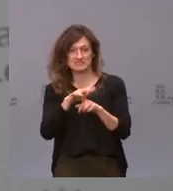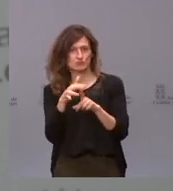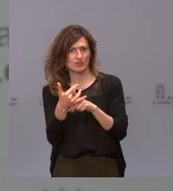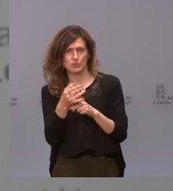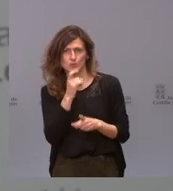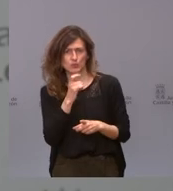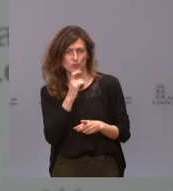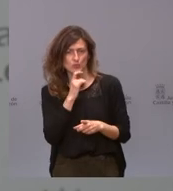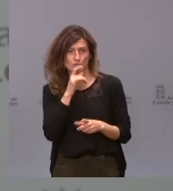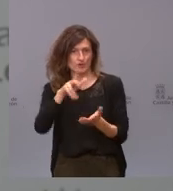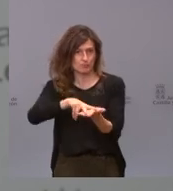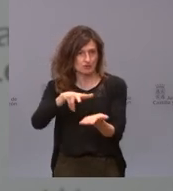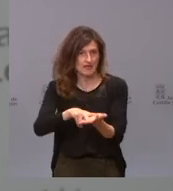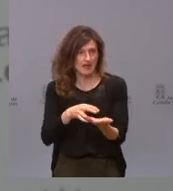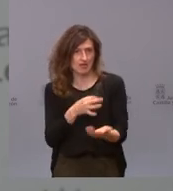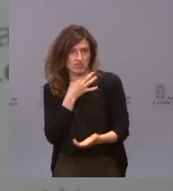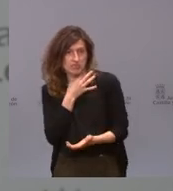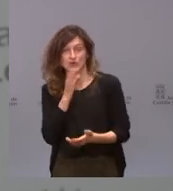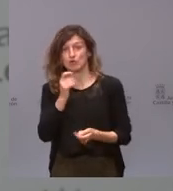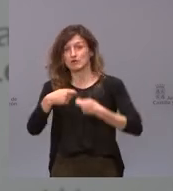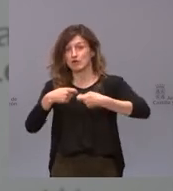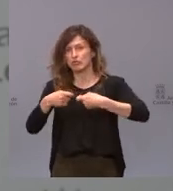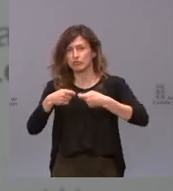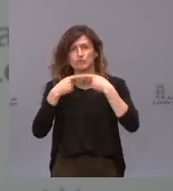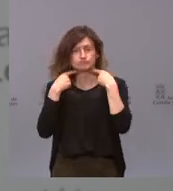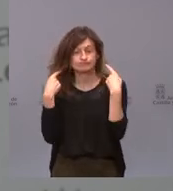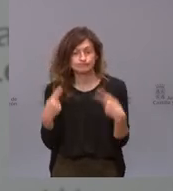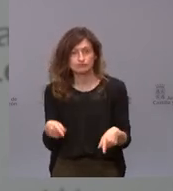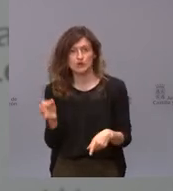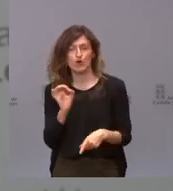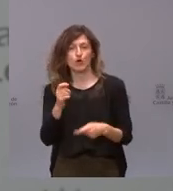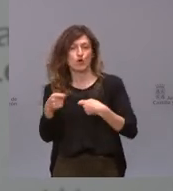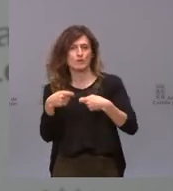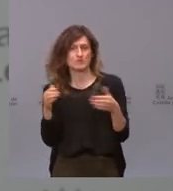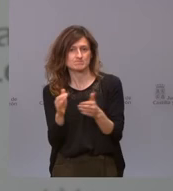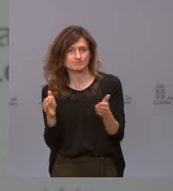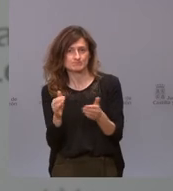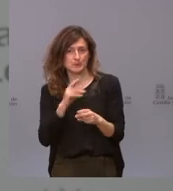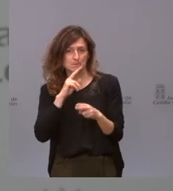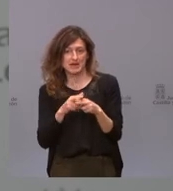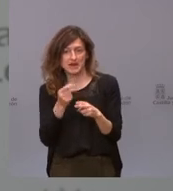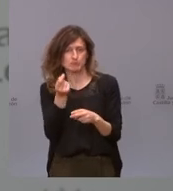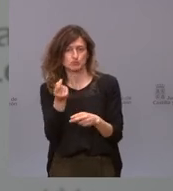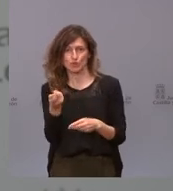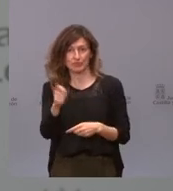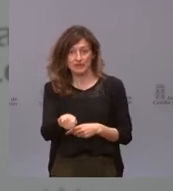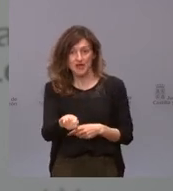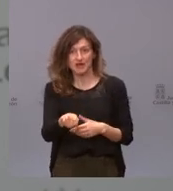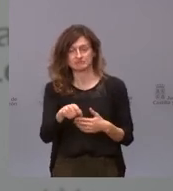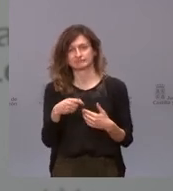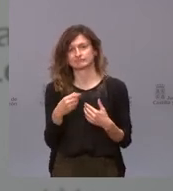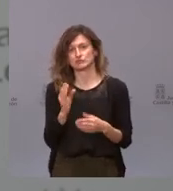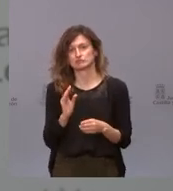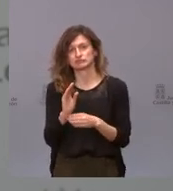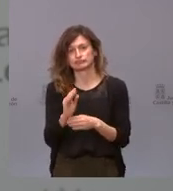difícil por una hipoteca por que su negocio está fracasando porque tiene un pequeño comercio un pequeño bar a punto de cerrar por está donando veinte